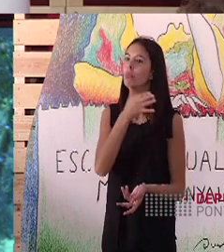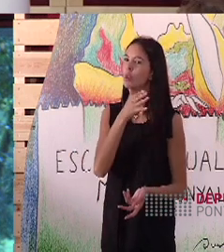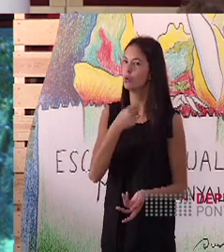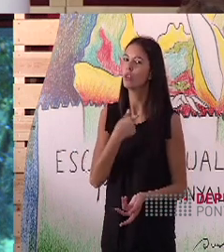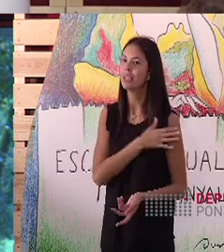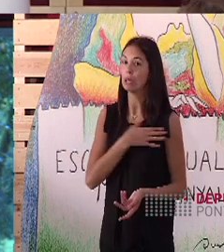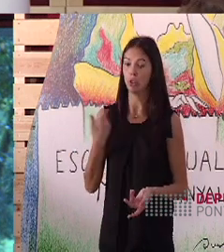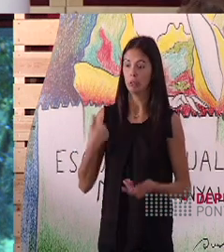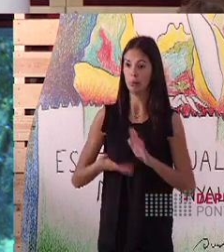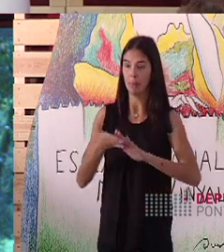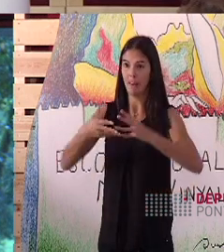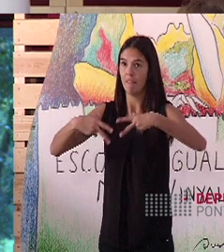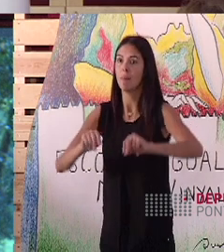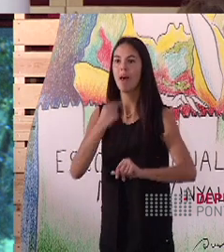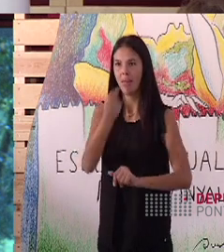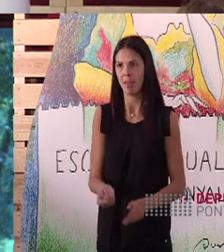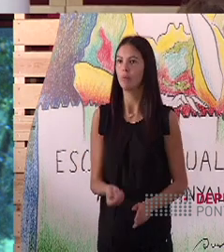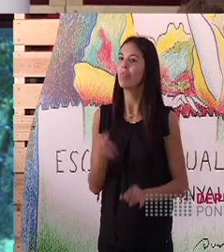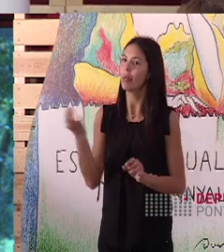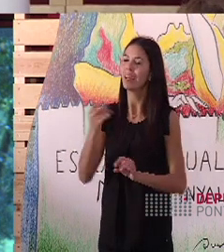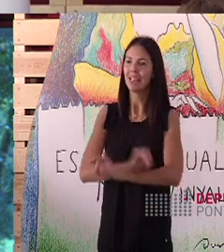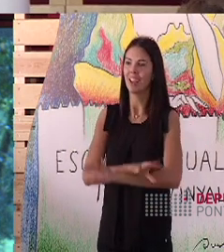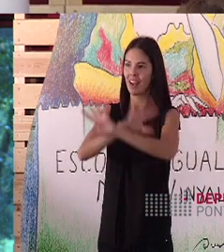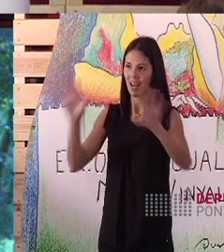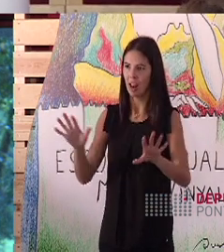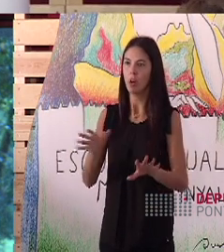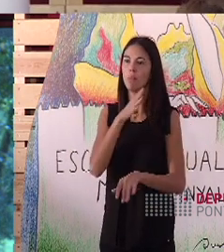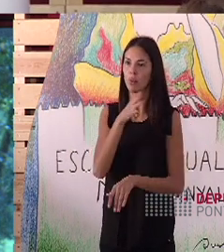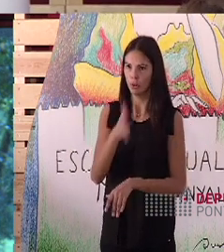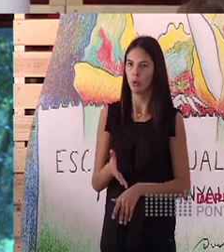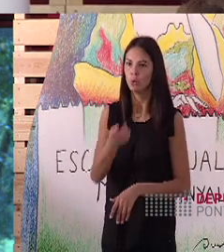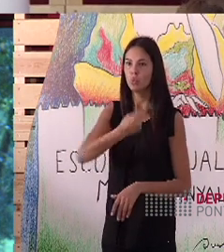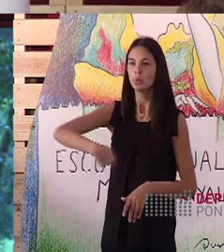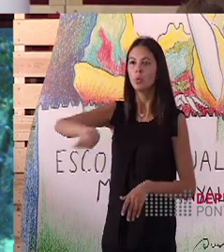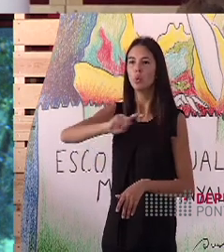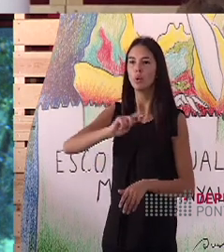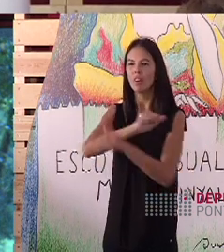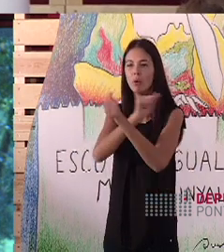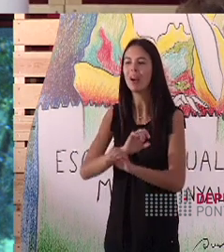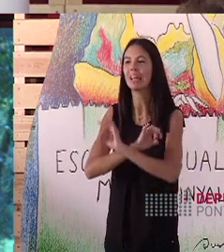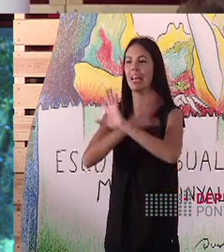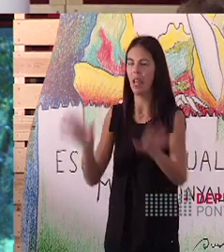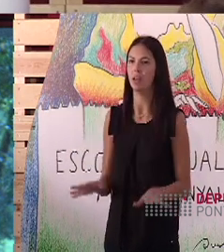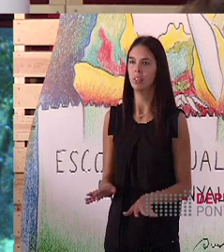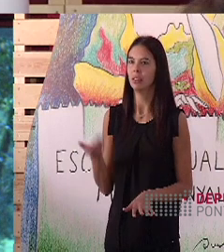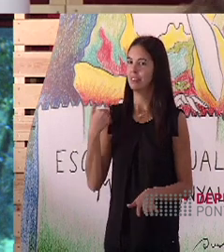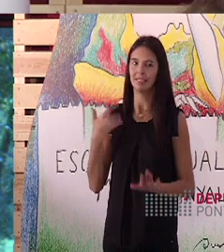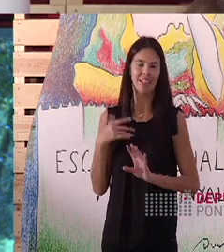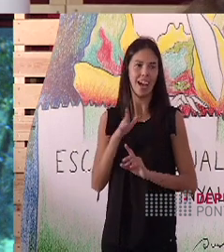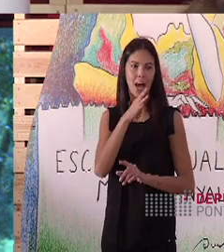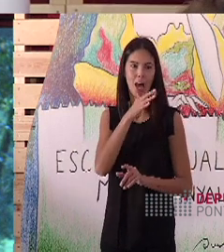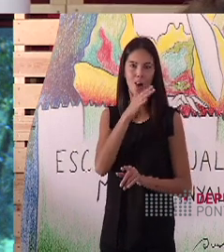quero rematar así, para que quede moi claro cal é a nosa posición. E xa vos